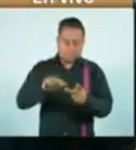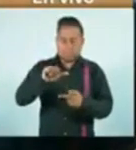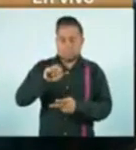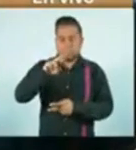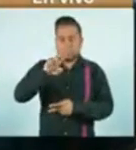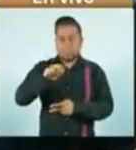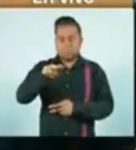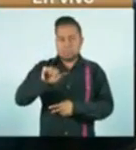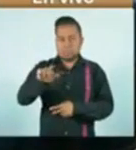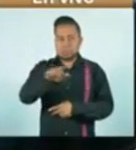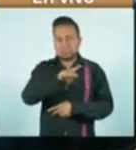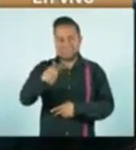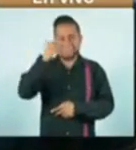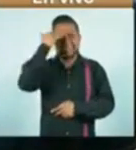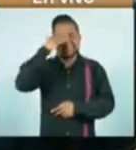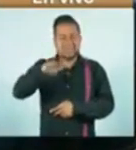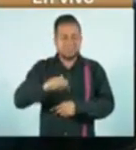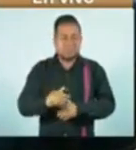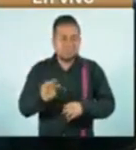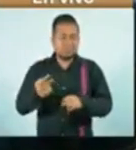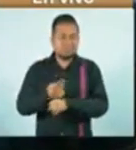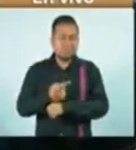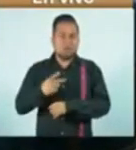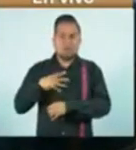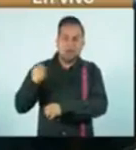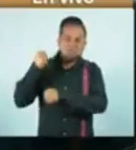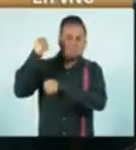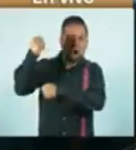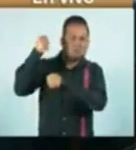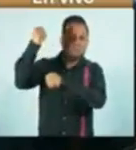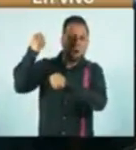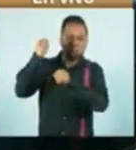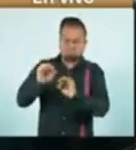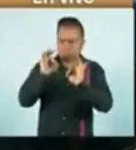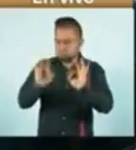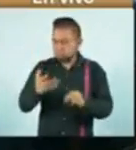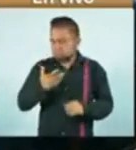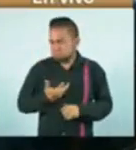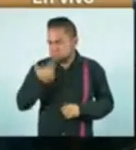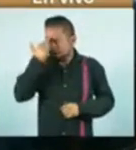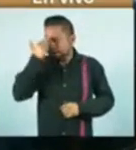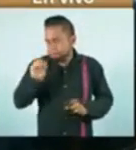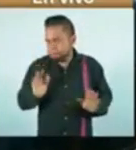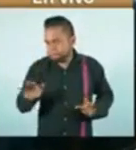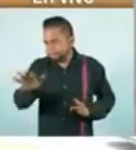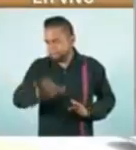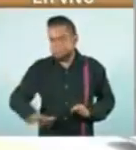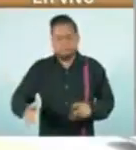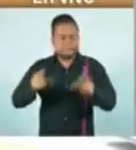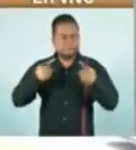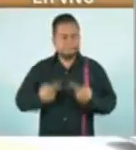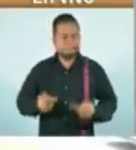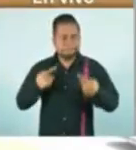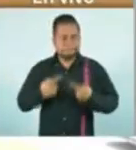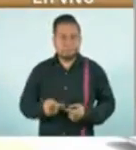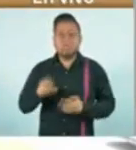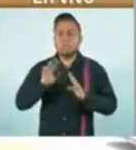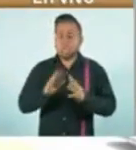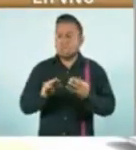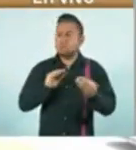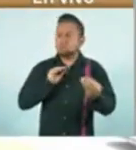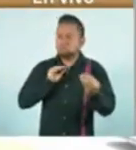Como ustedes saben, hubo una protesta legítima de los ciudadanos.